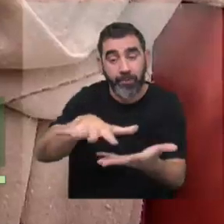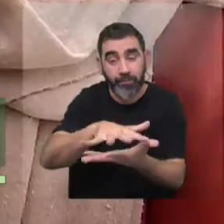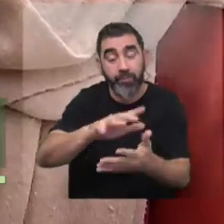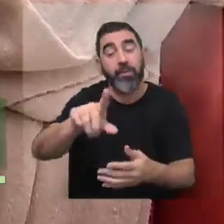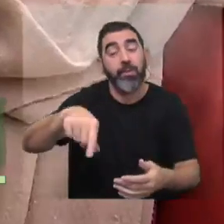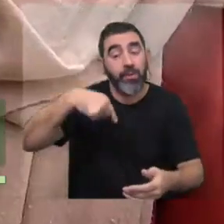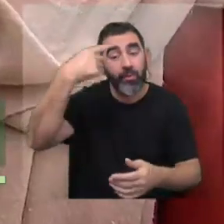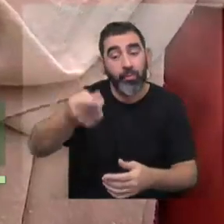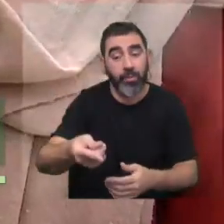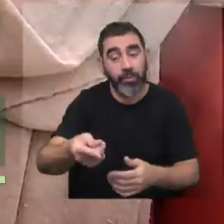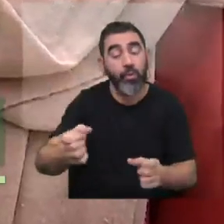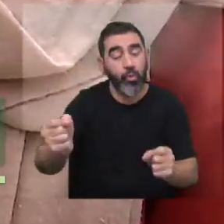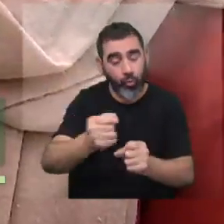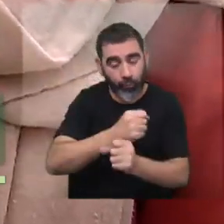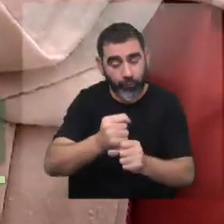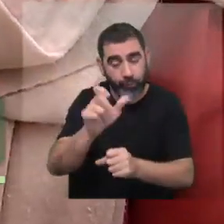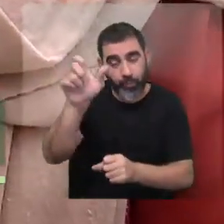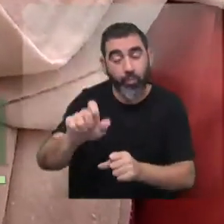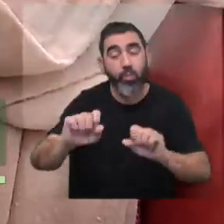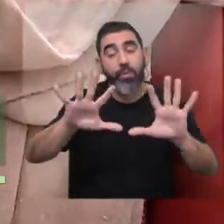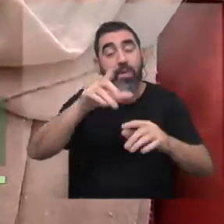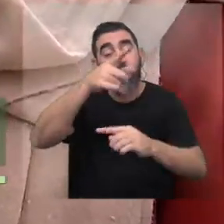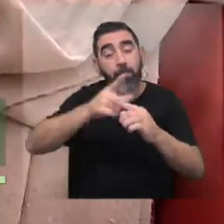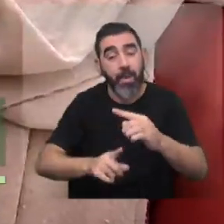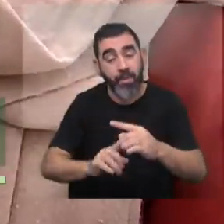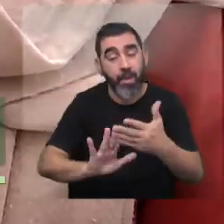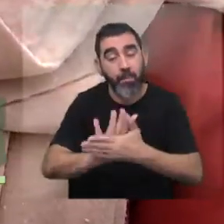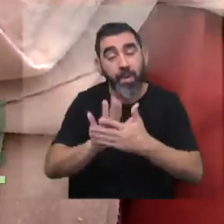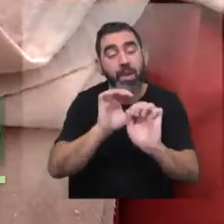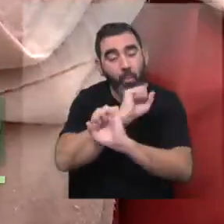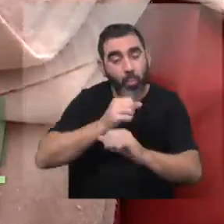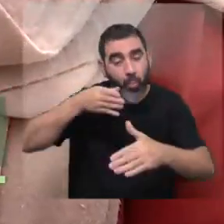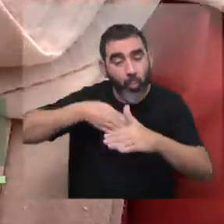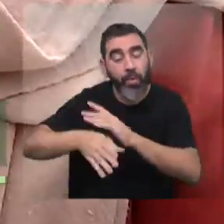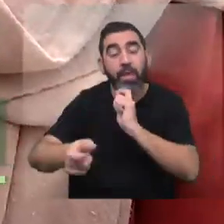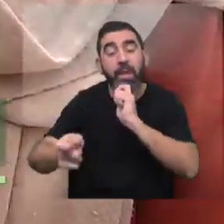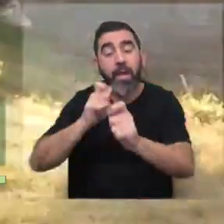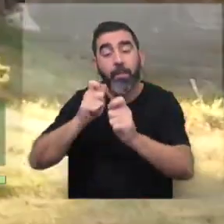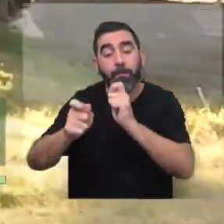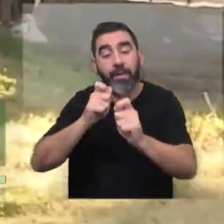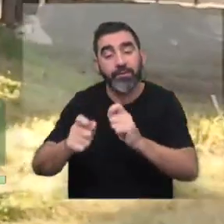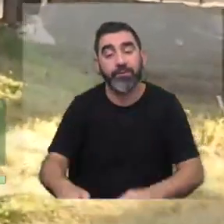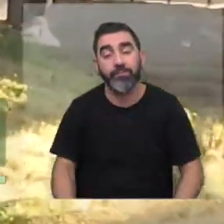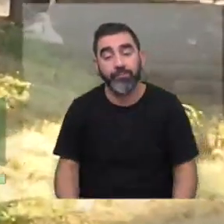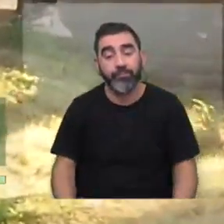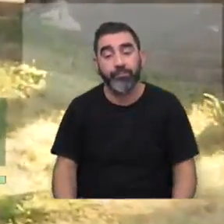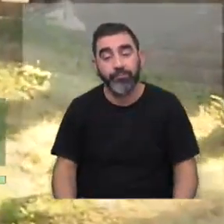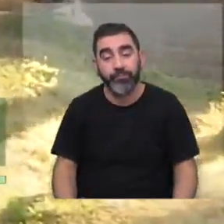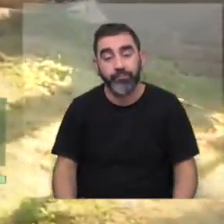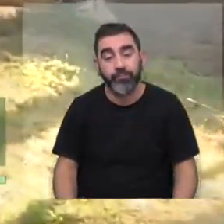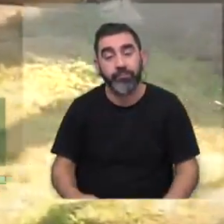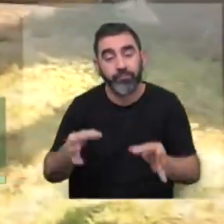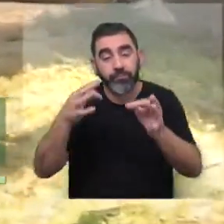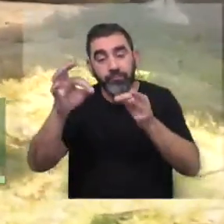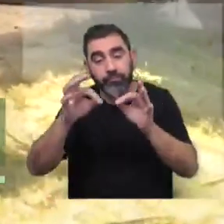posteriormente recién lo confirmada Fernández 10:30 horas pueda ingresar la prensa al predio y se van a brindar más